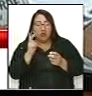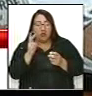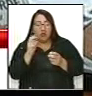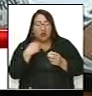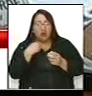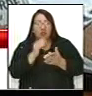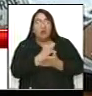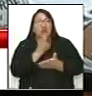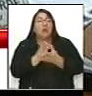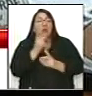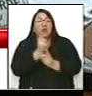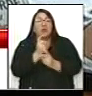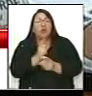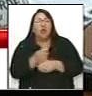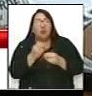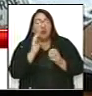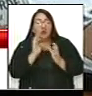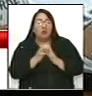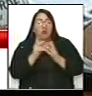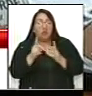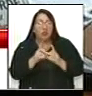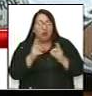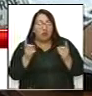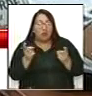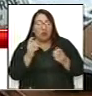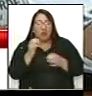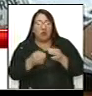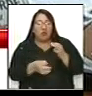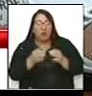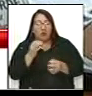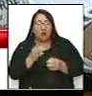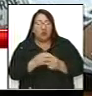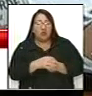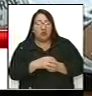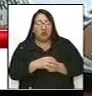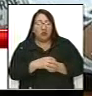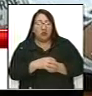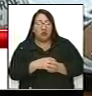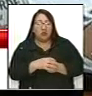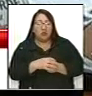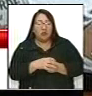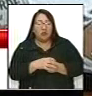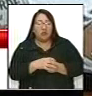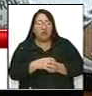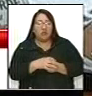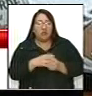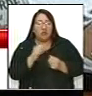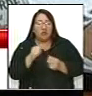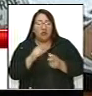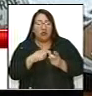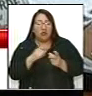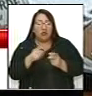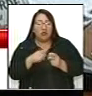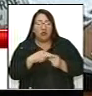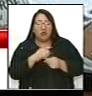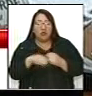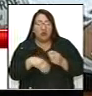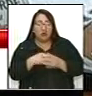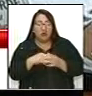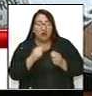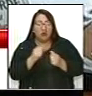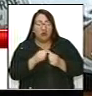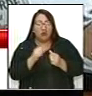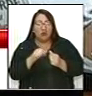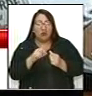problemas personales, como es un divorcio, un juicio, y de esa manera se les asesora. Después, a través de la